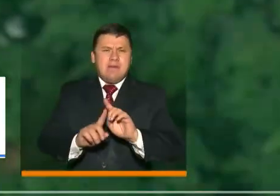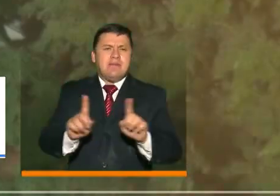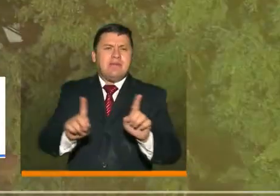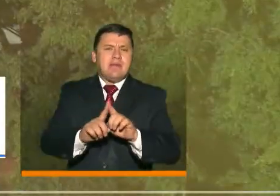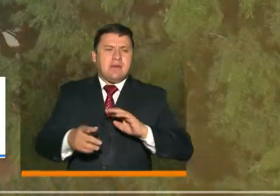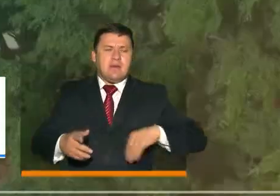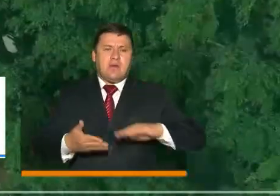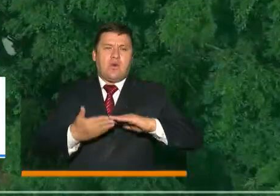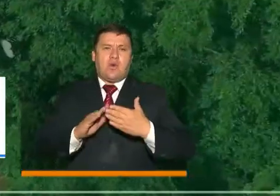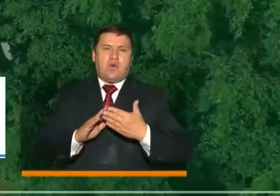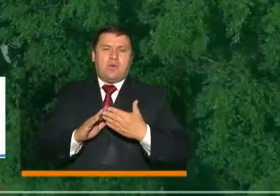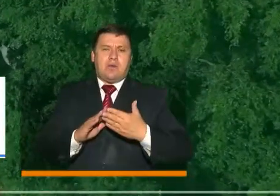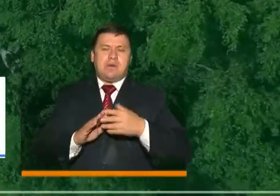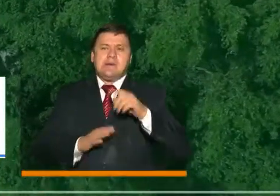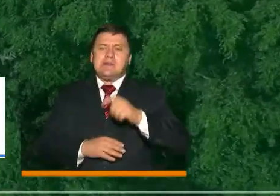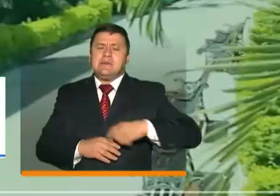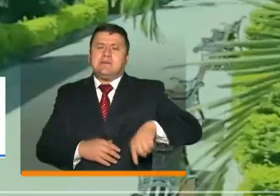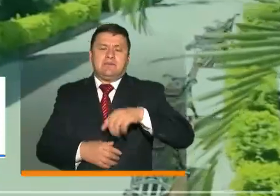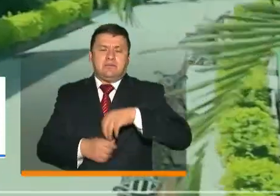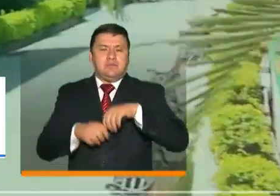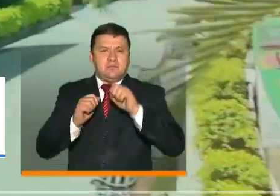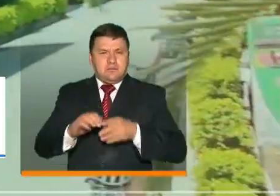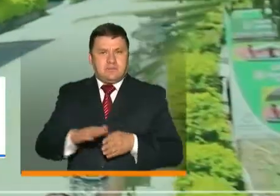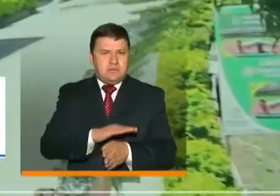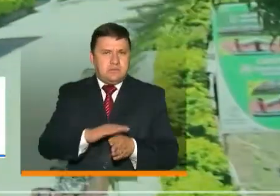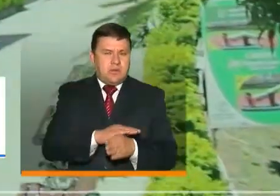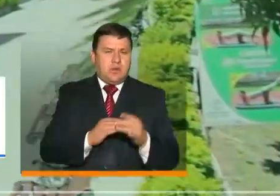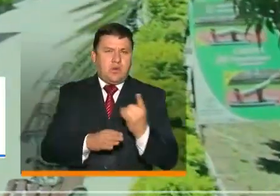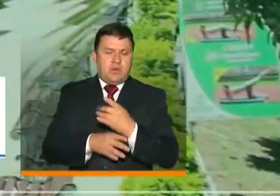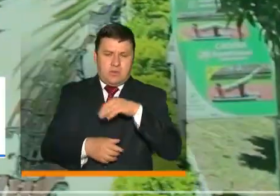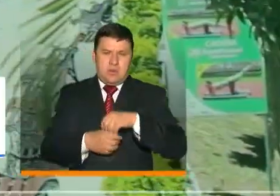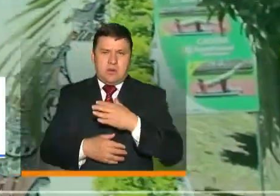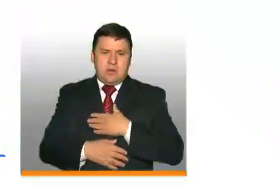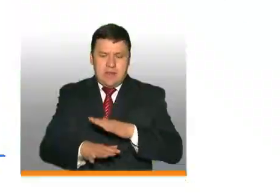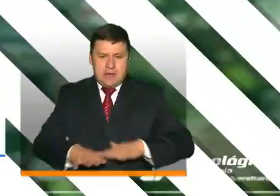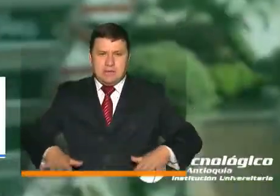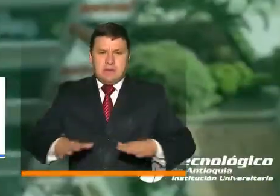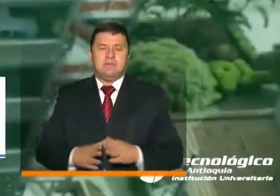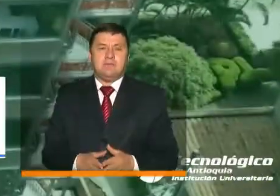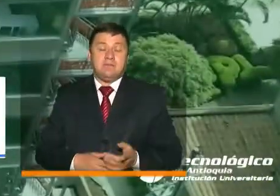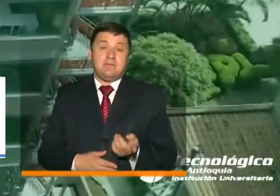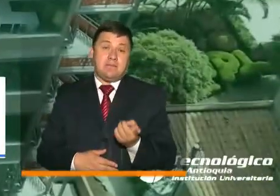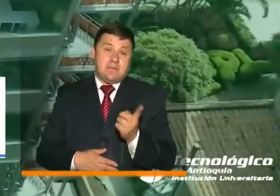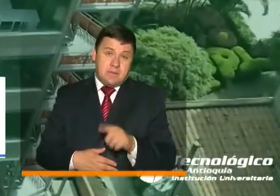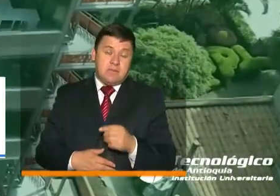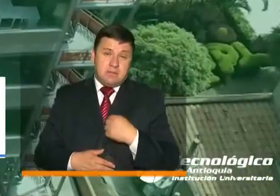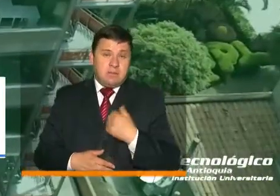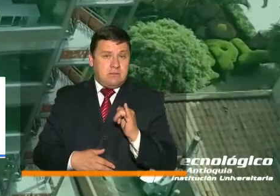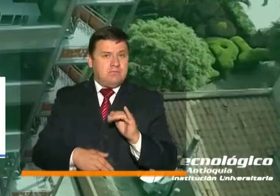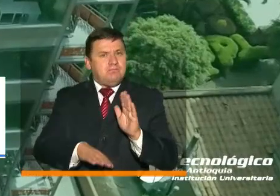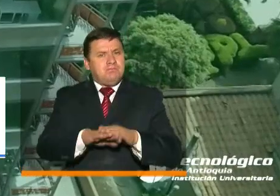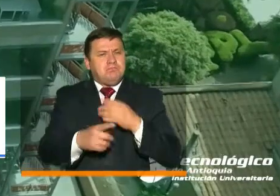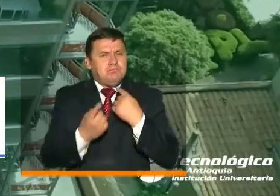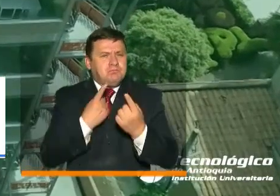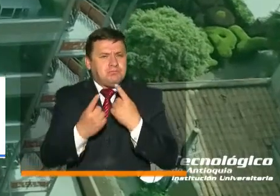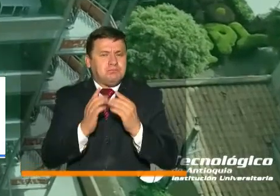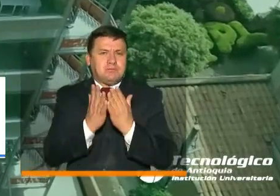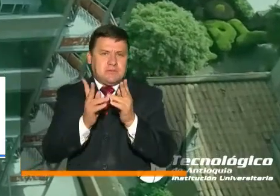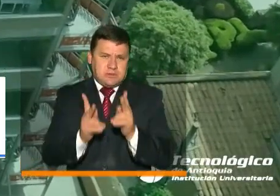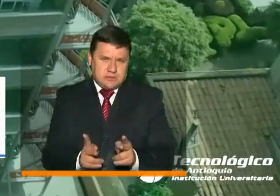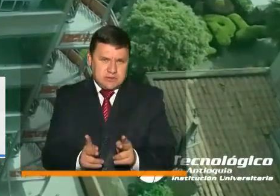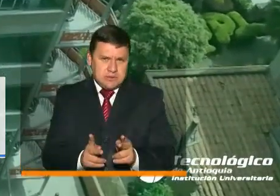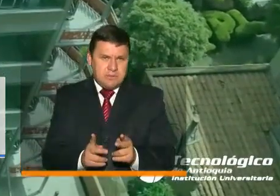diferentes comunidades en un momento dado pudieran utilizar nuestros espacios. También hemos conversado con